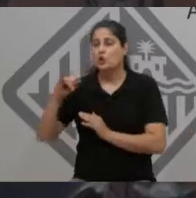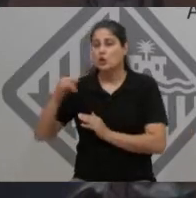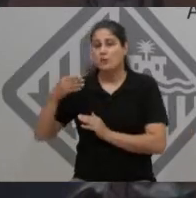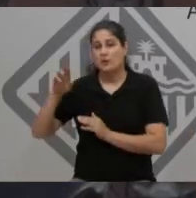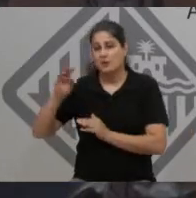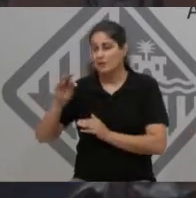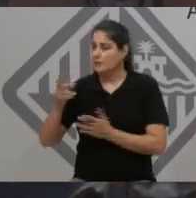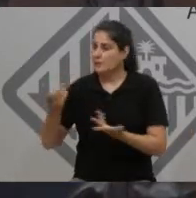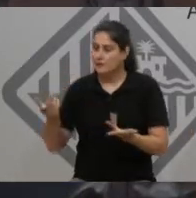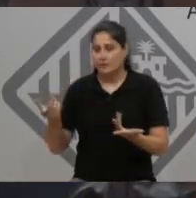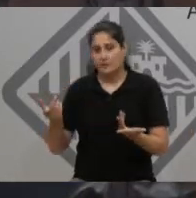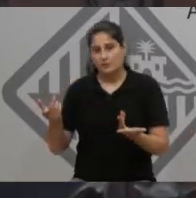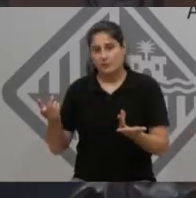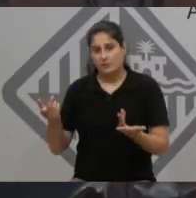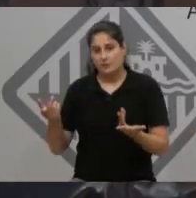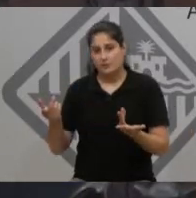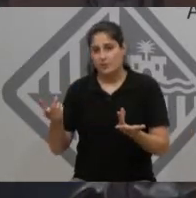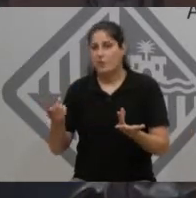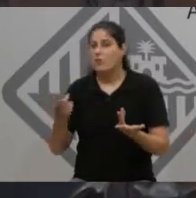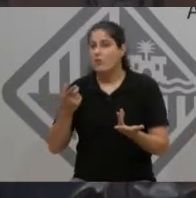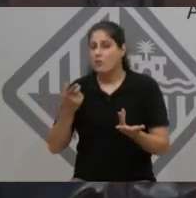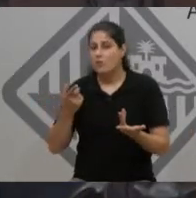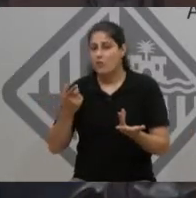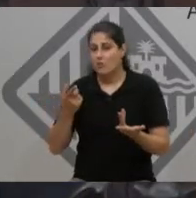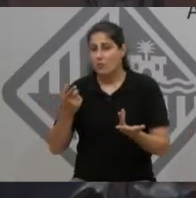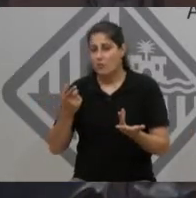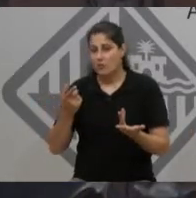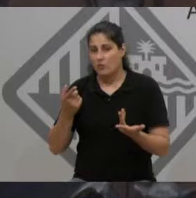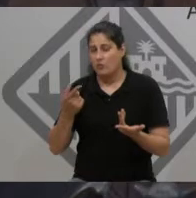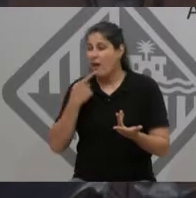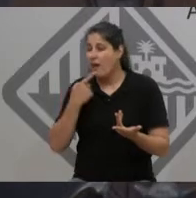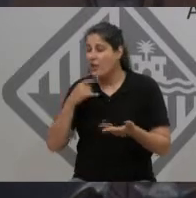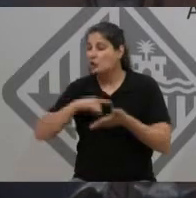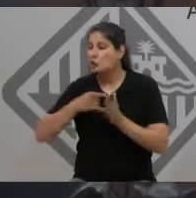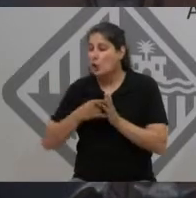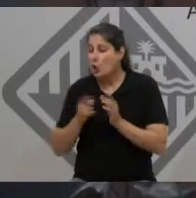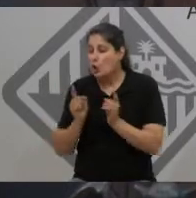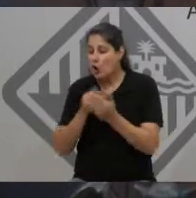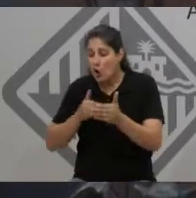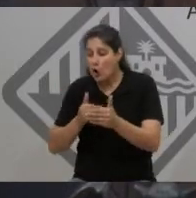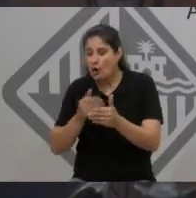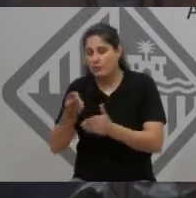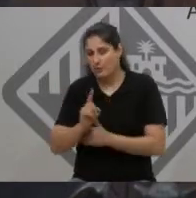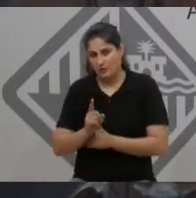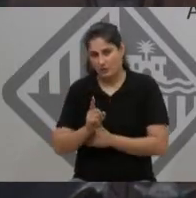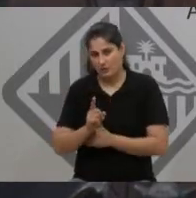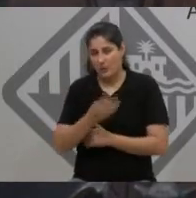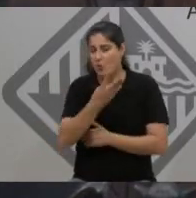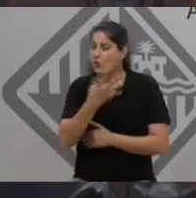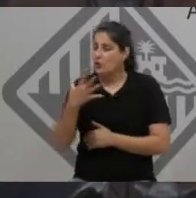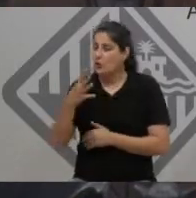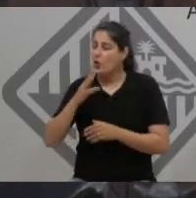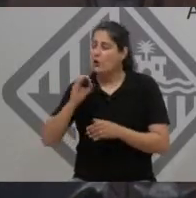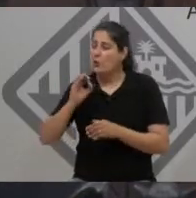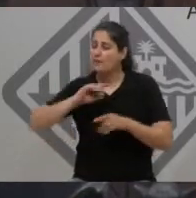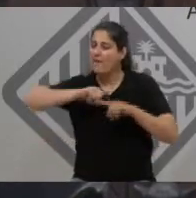lo pone muy fácil. Textualmente ha dicho, esto no es una solución a corto plazo. ¿Y las 400 o 500 familias que están sin